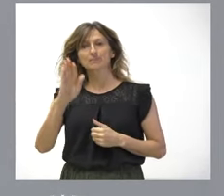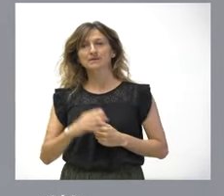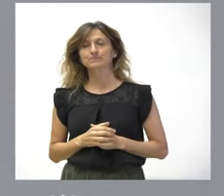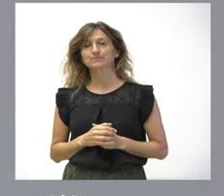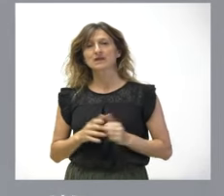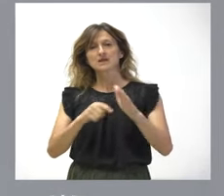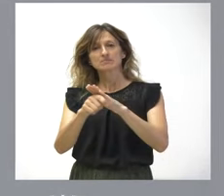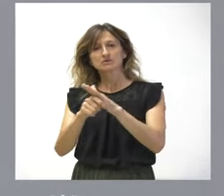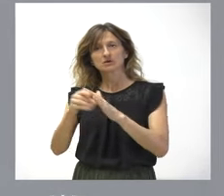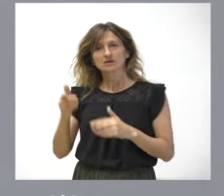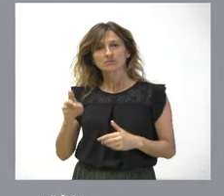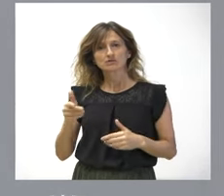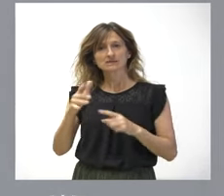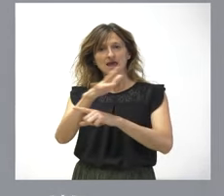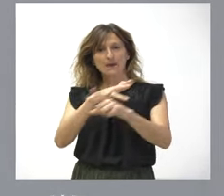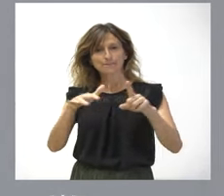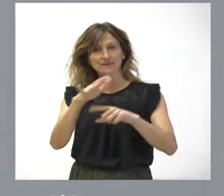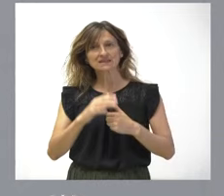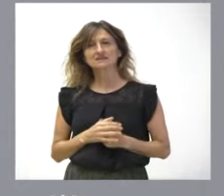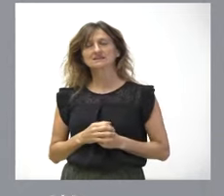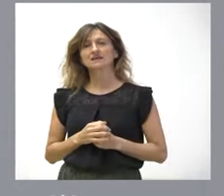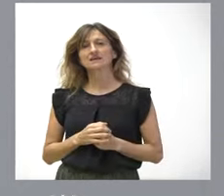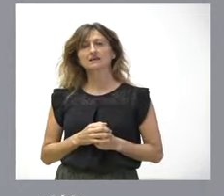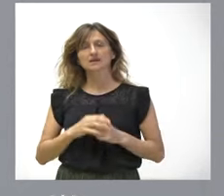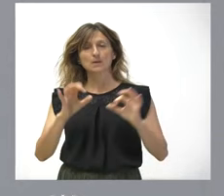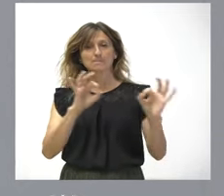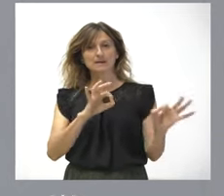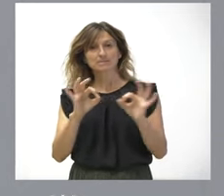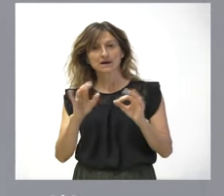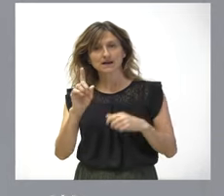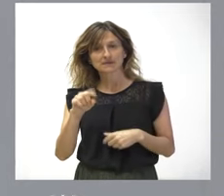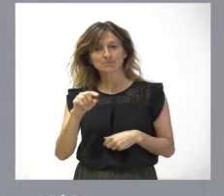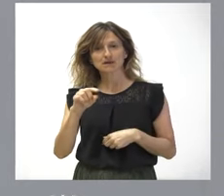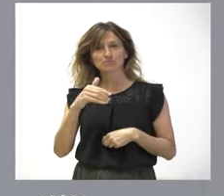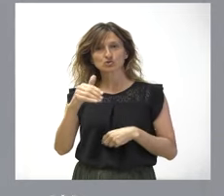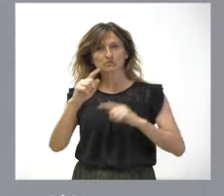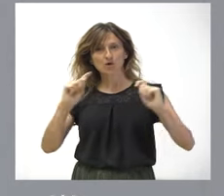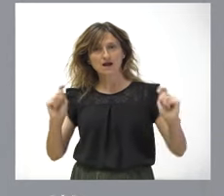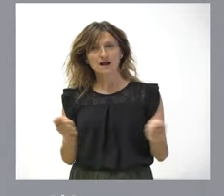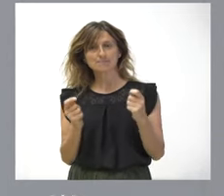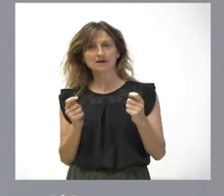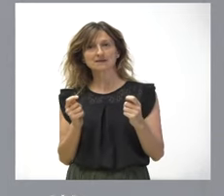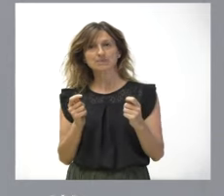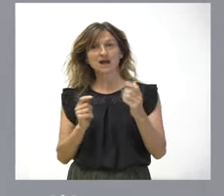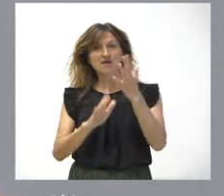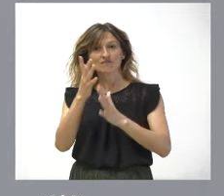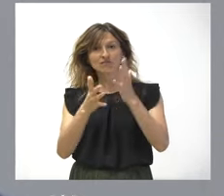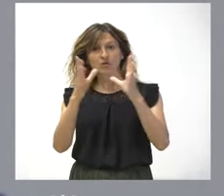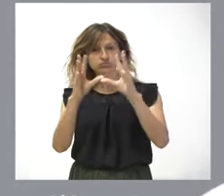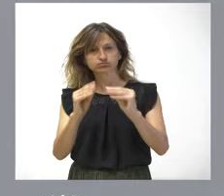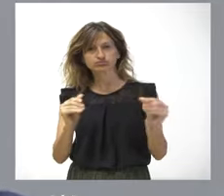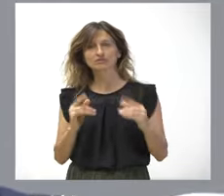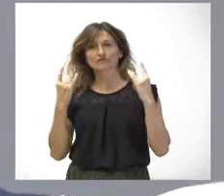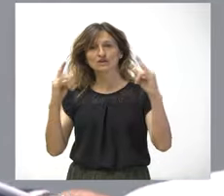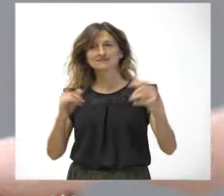inversiones En el ámbito del medio ambiente preparándonos también en este caso para la próxima campaña de extinción de incendios forestales y sin